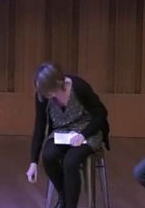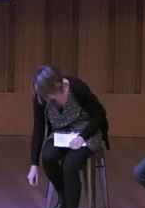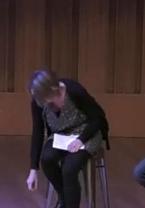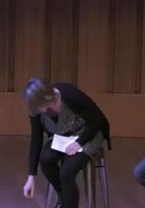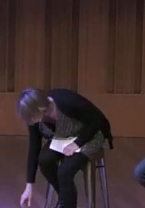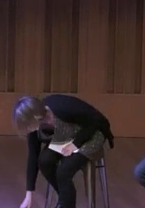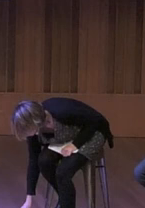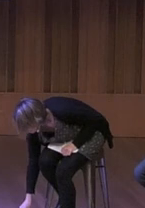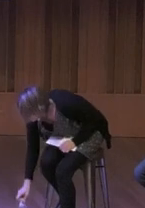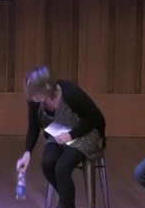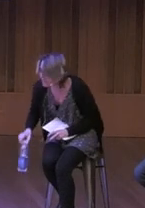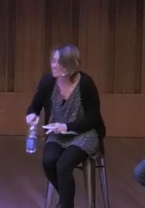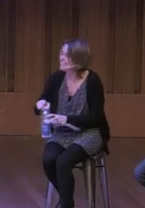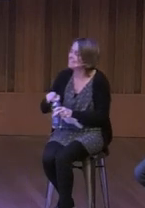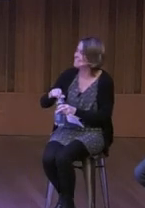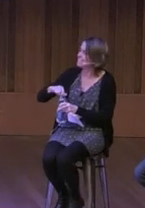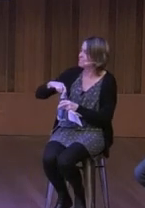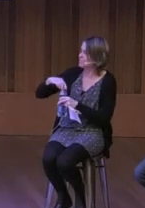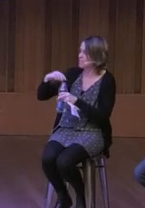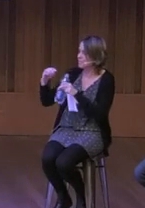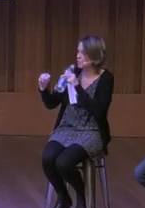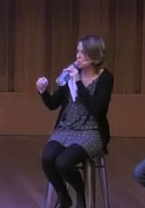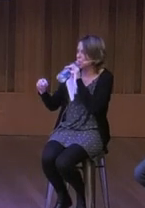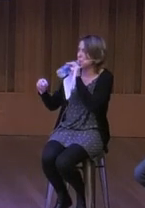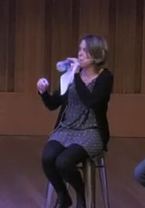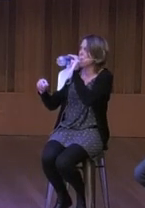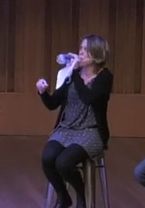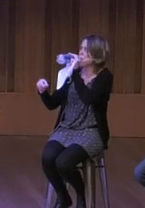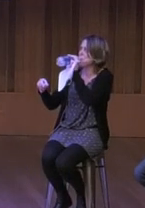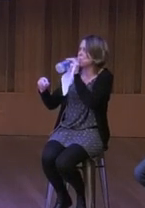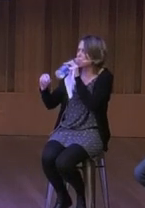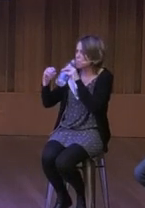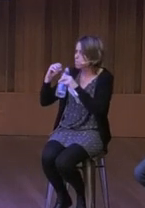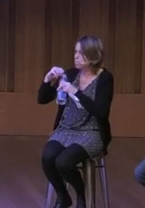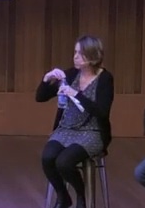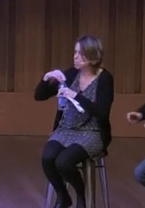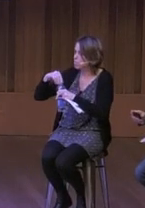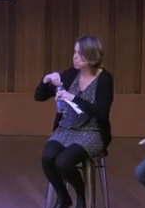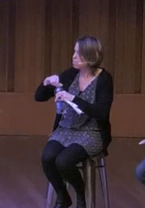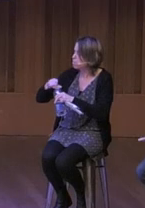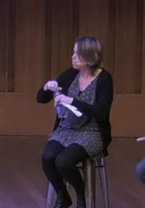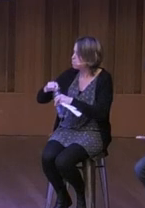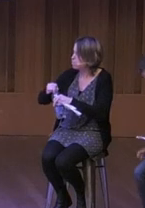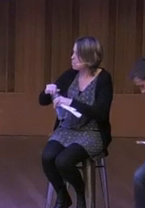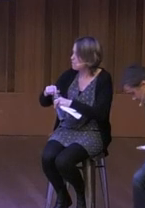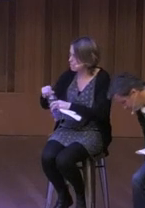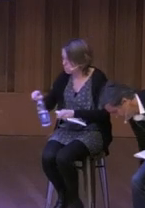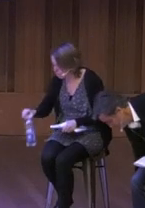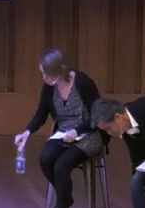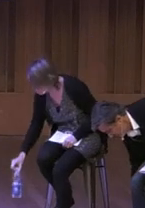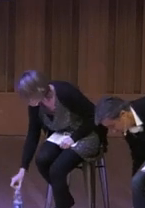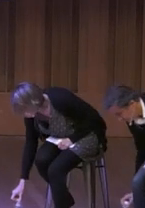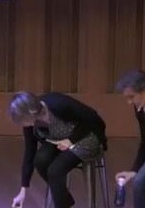l'enginyer municipal. Ens pregunten, és una pregunta molt concreta, sobre la salida del pàrquing de